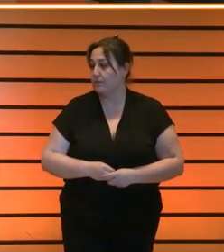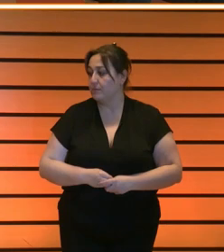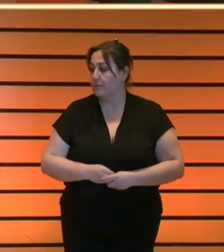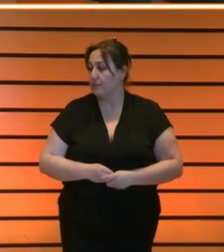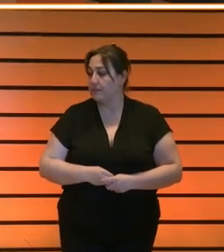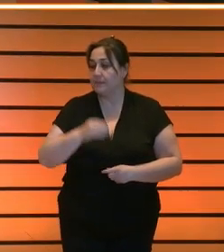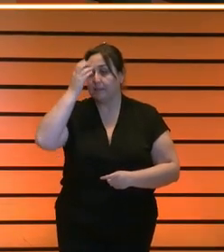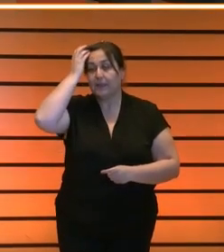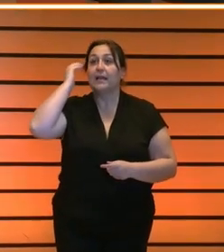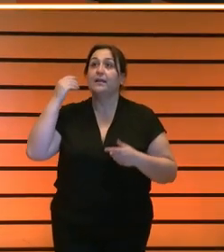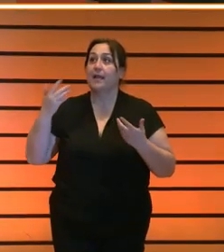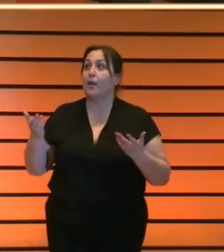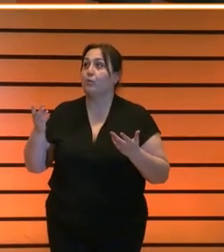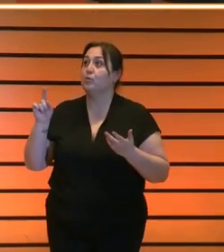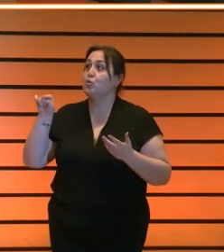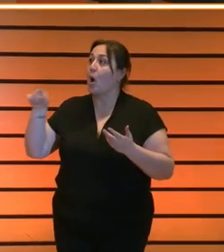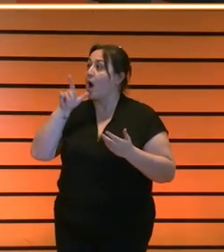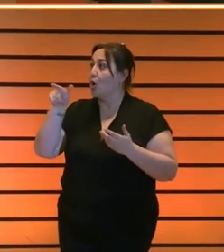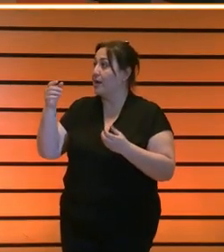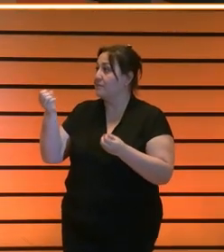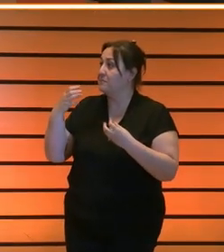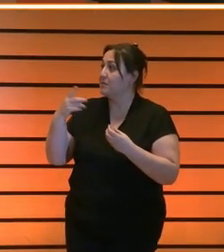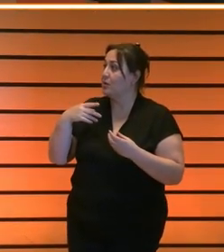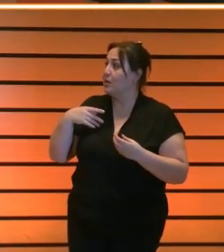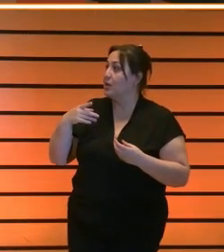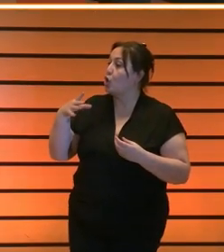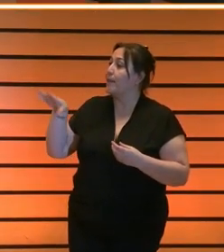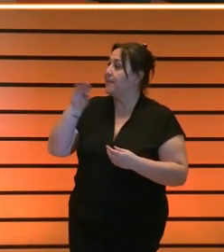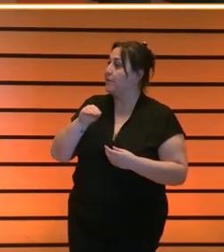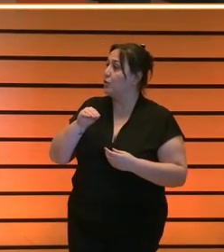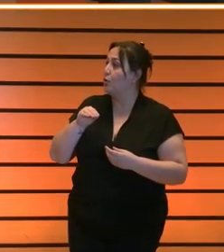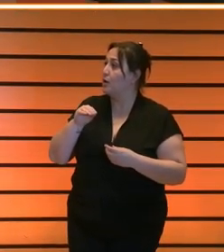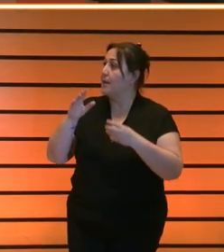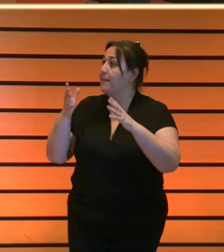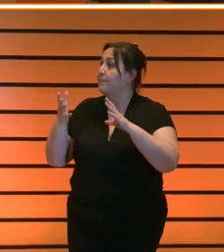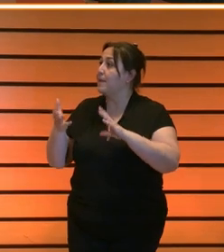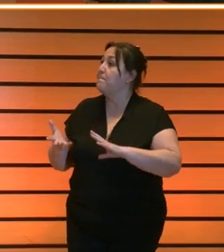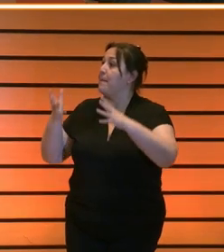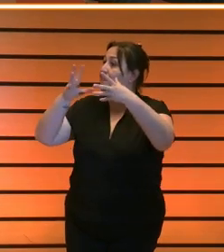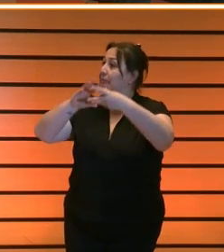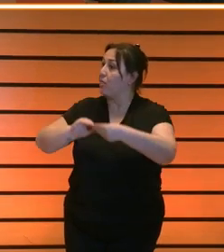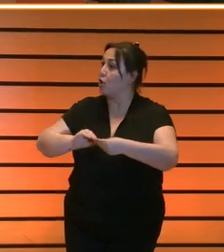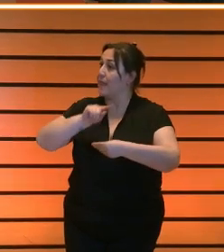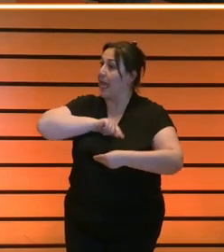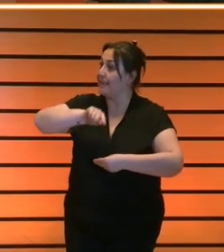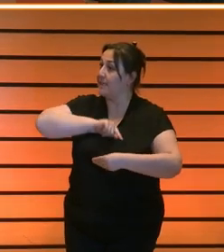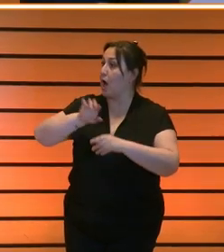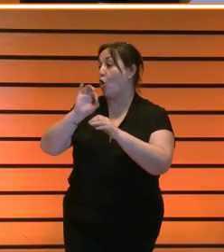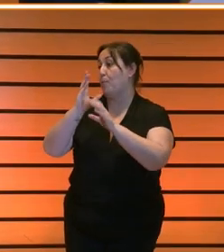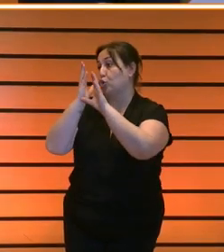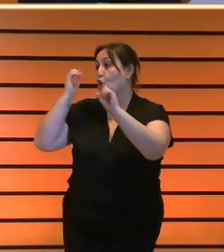porque ahí entiendo que implementación de la ética o los protocolos